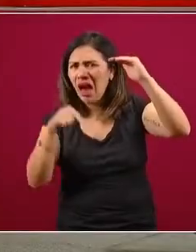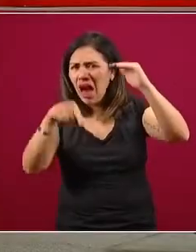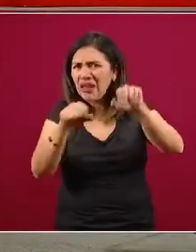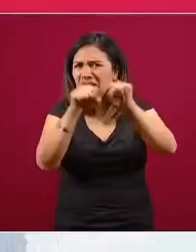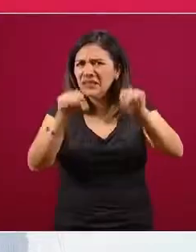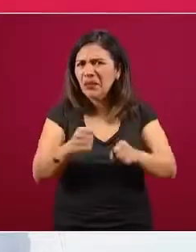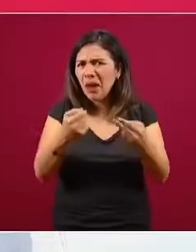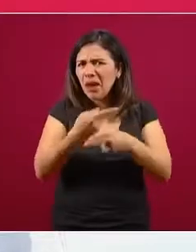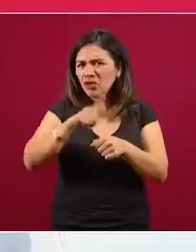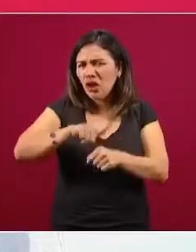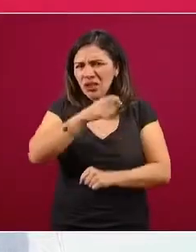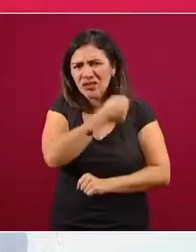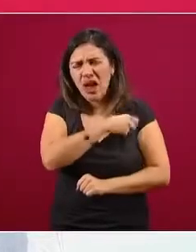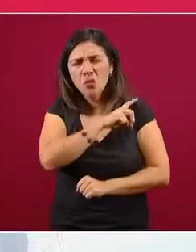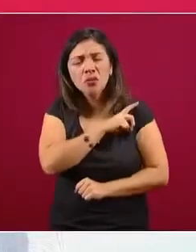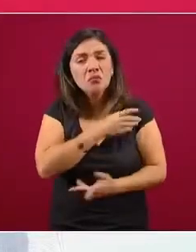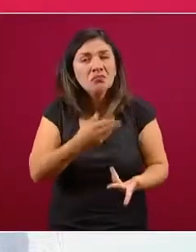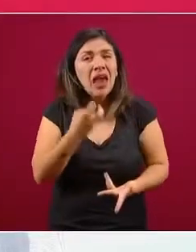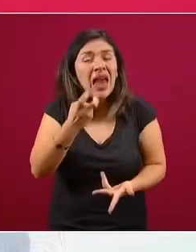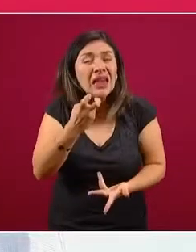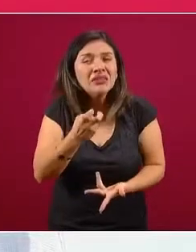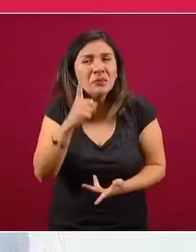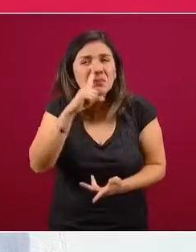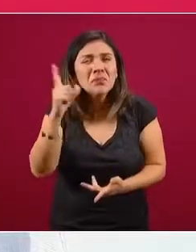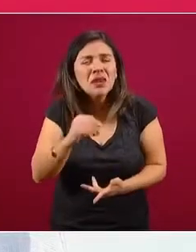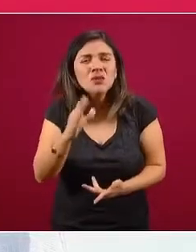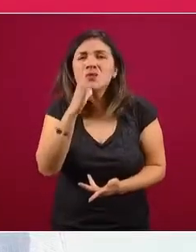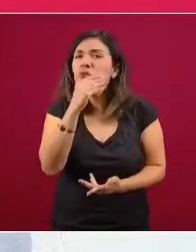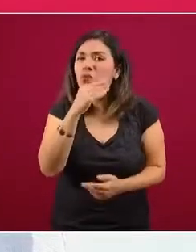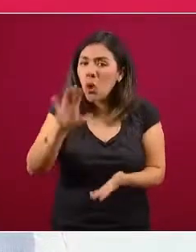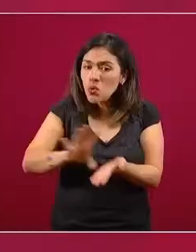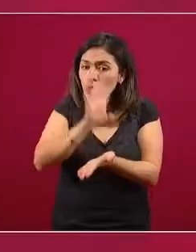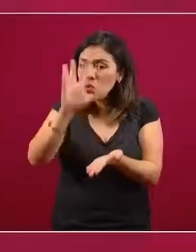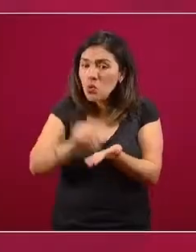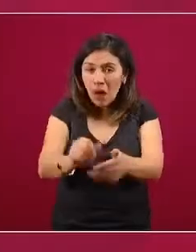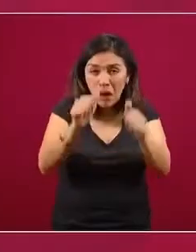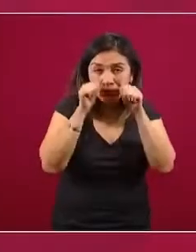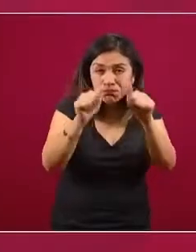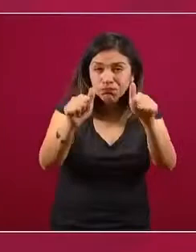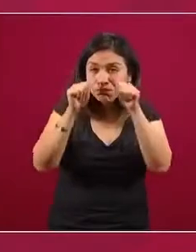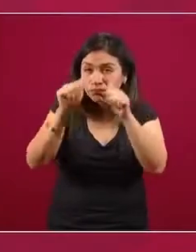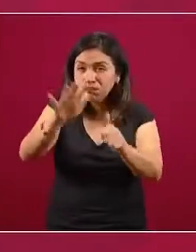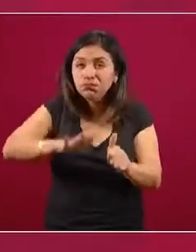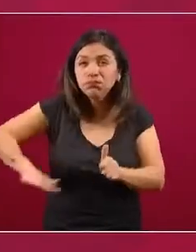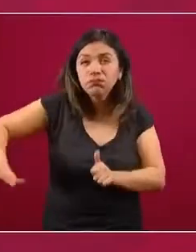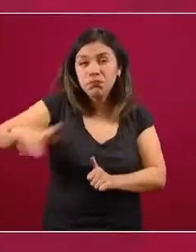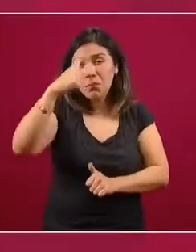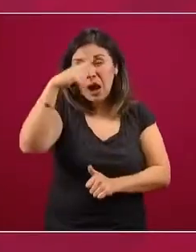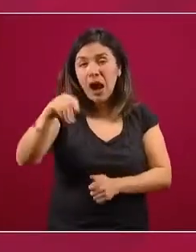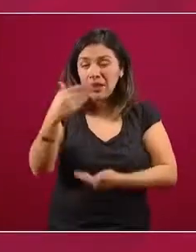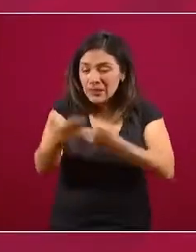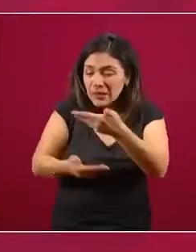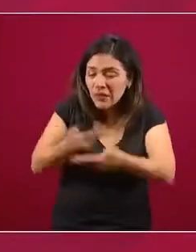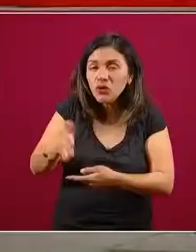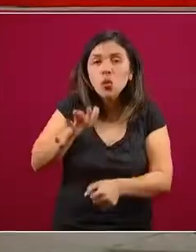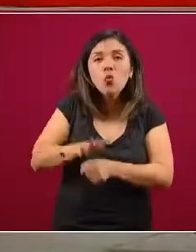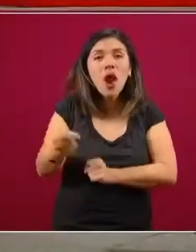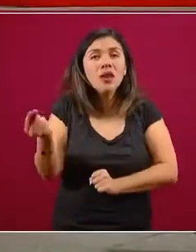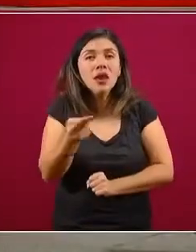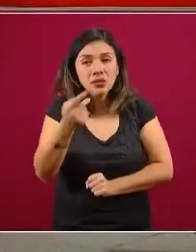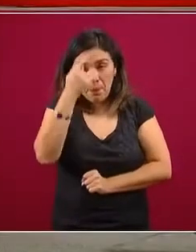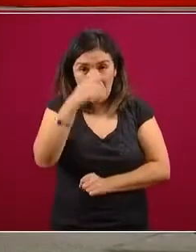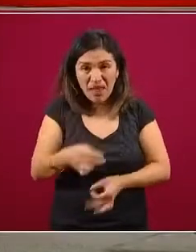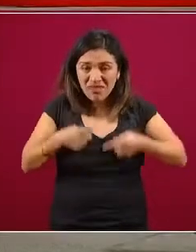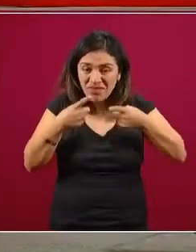Nacional de Salud no ha permitido que se tenga una cobertura universal de los servicios necesarios para